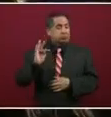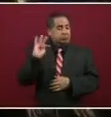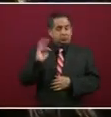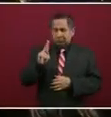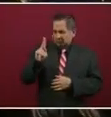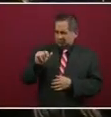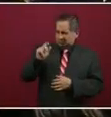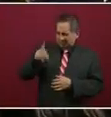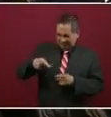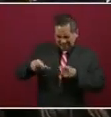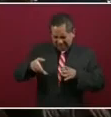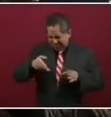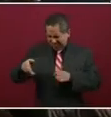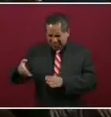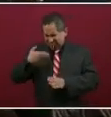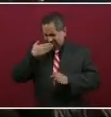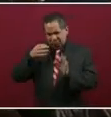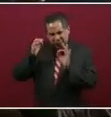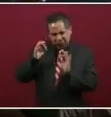bien diseñado,